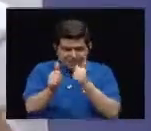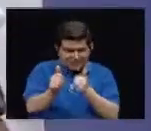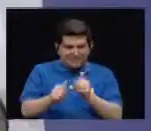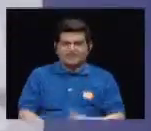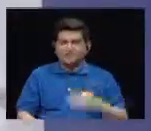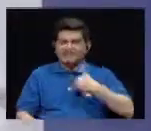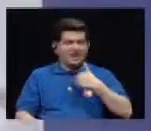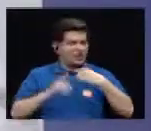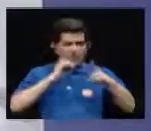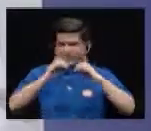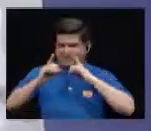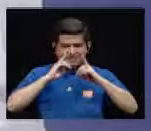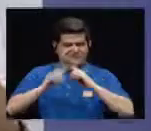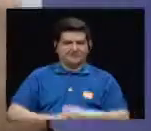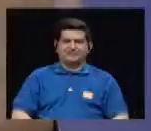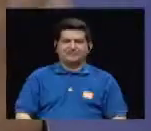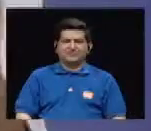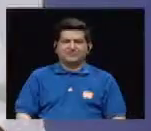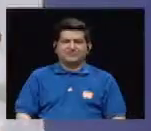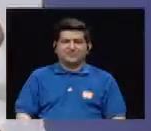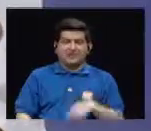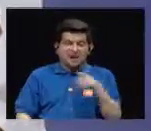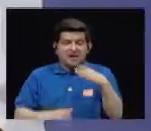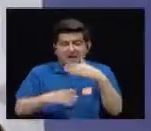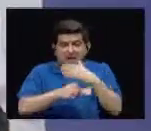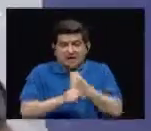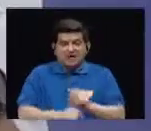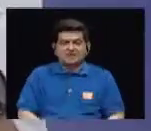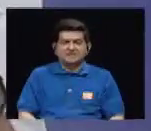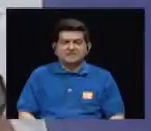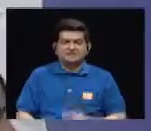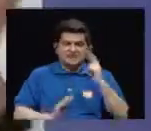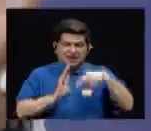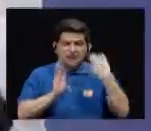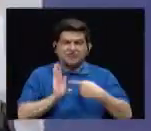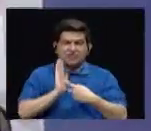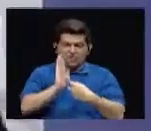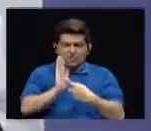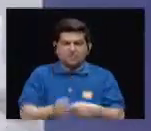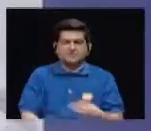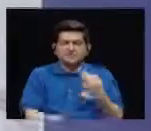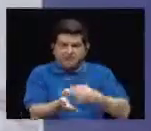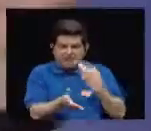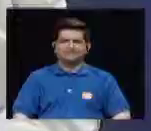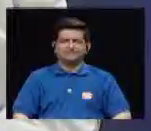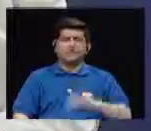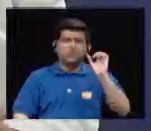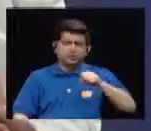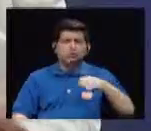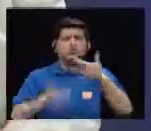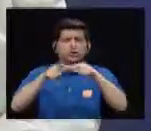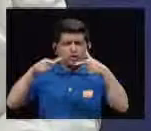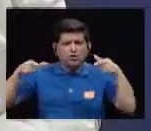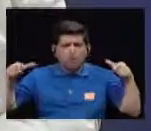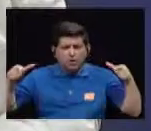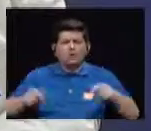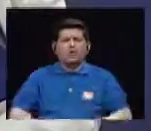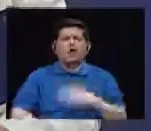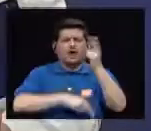otro personaje, al no tener diálogo, entonces él hace el personaje que le va marcando las pautas al... Sí, es un